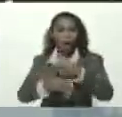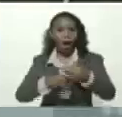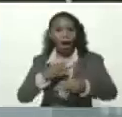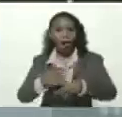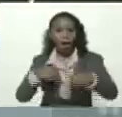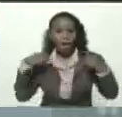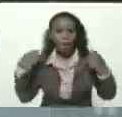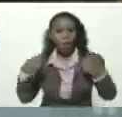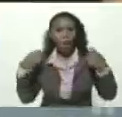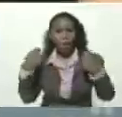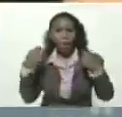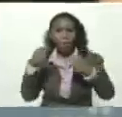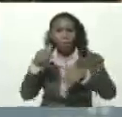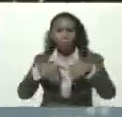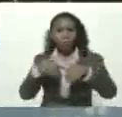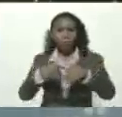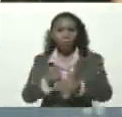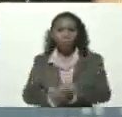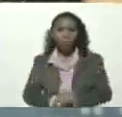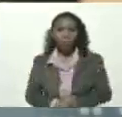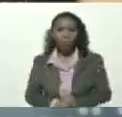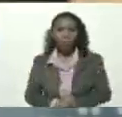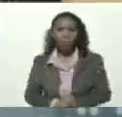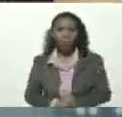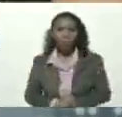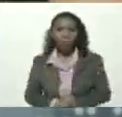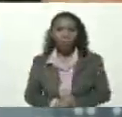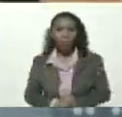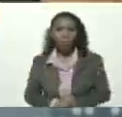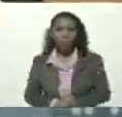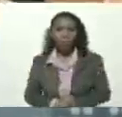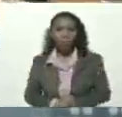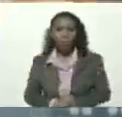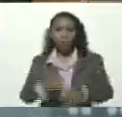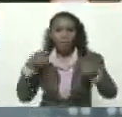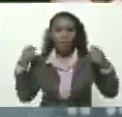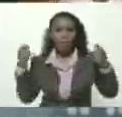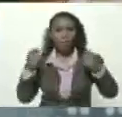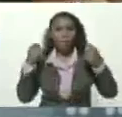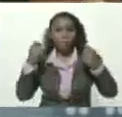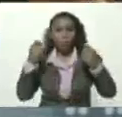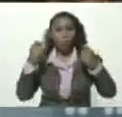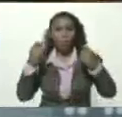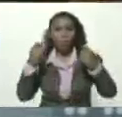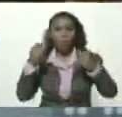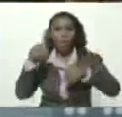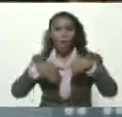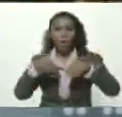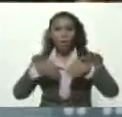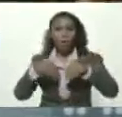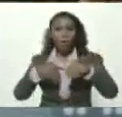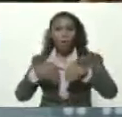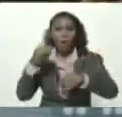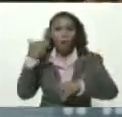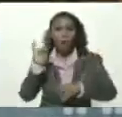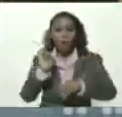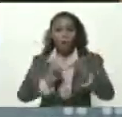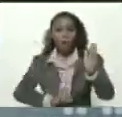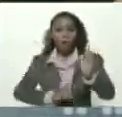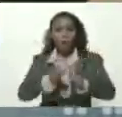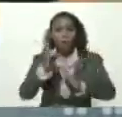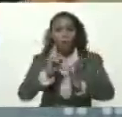campaña electoral. La campaña electoral está en